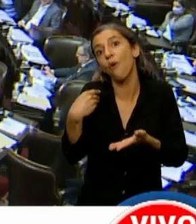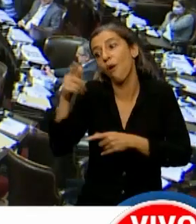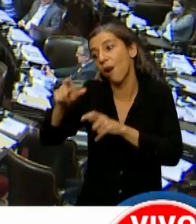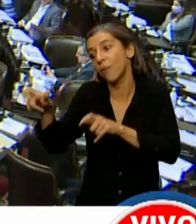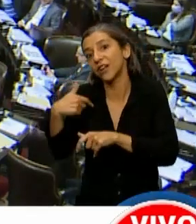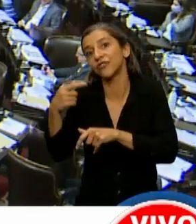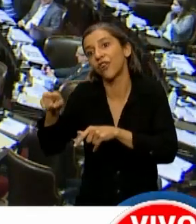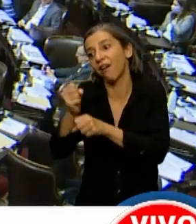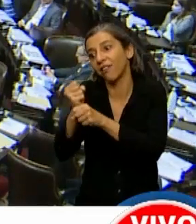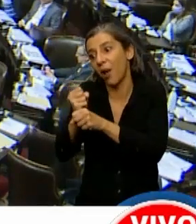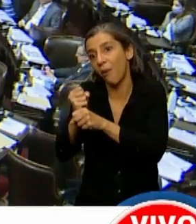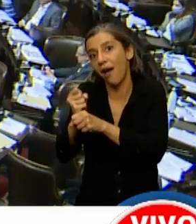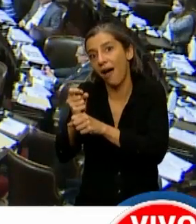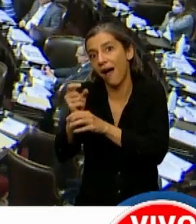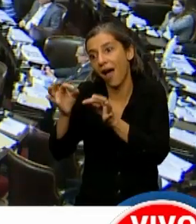dulce.